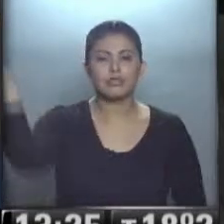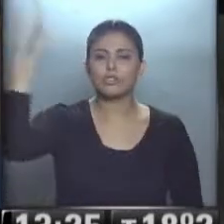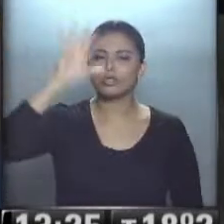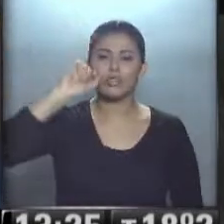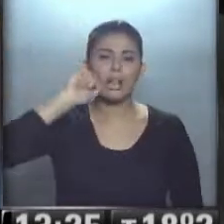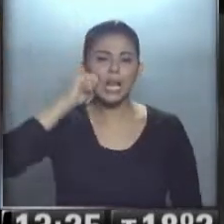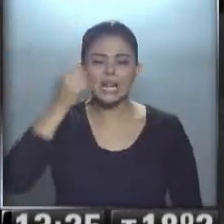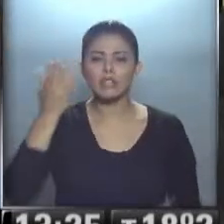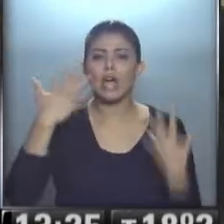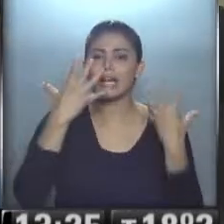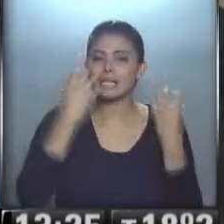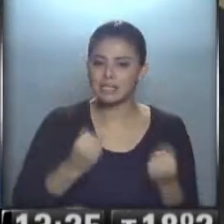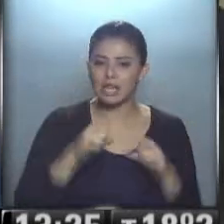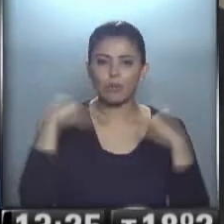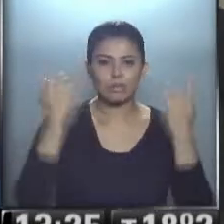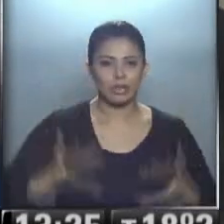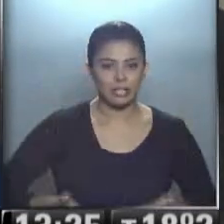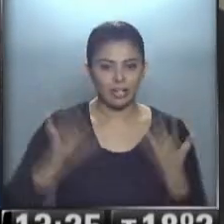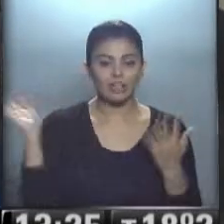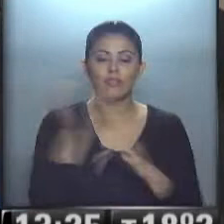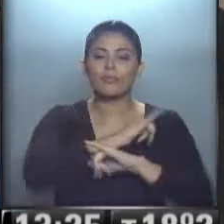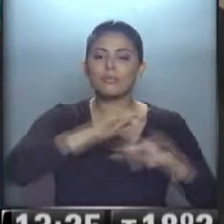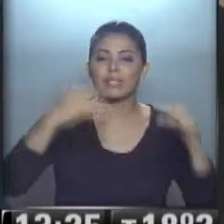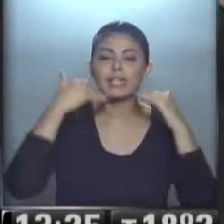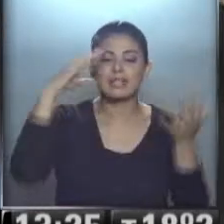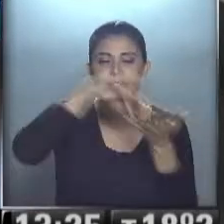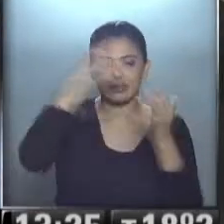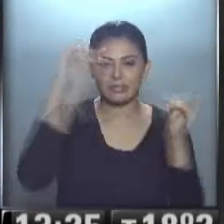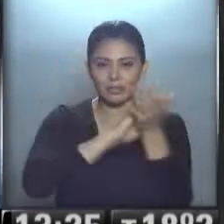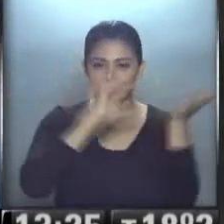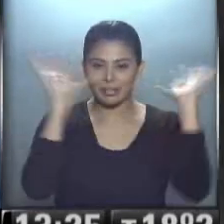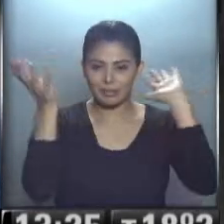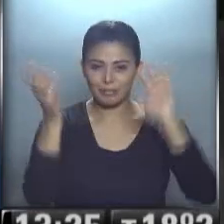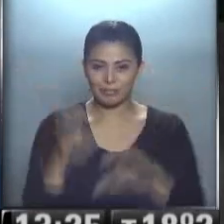seco, alta presión atmosférica. Información del Servicio Meteorológico Nacional.